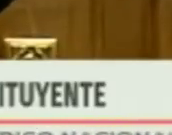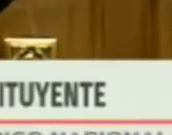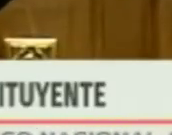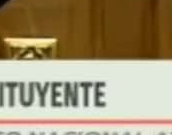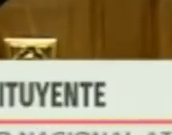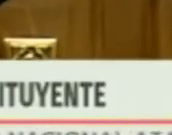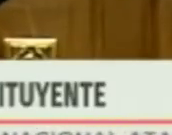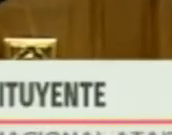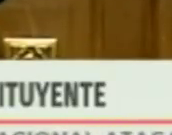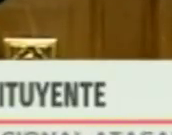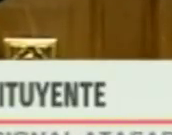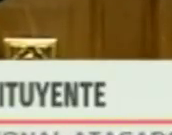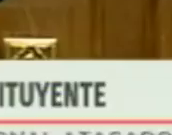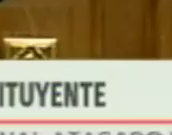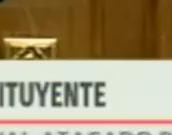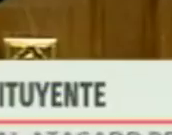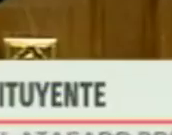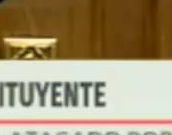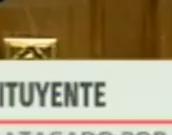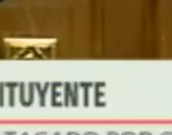mandó su proclama: soldados,